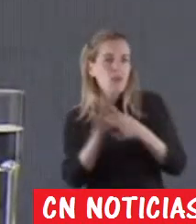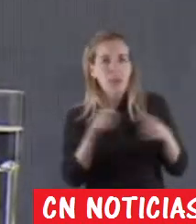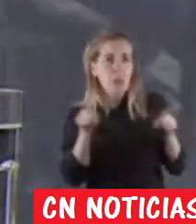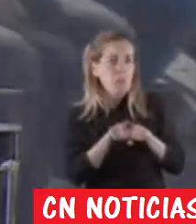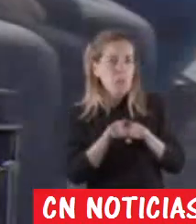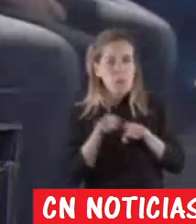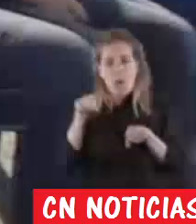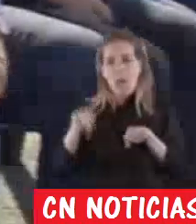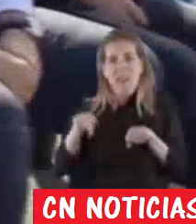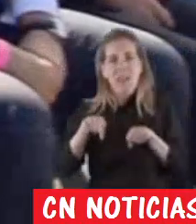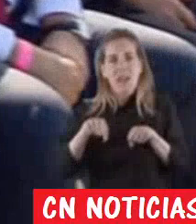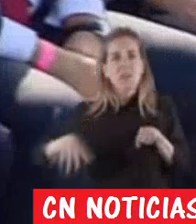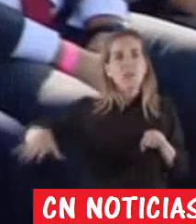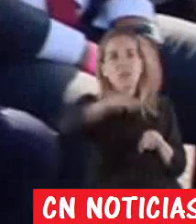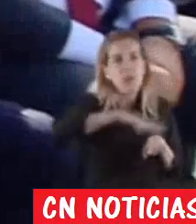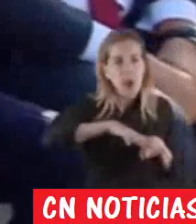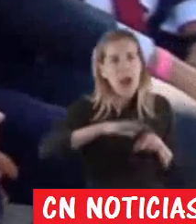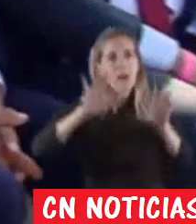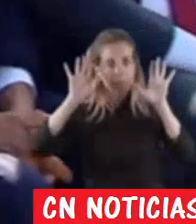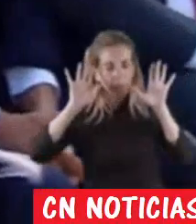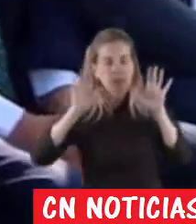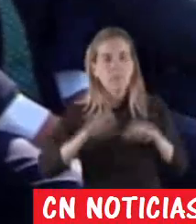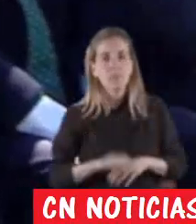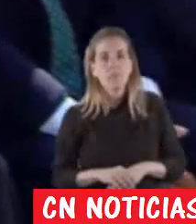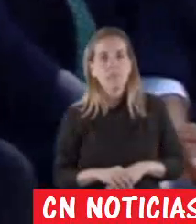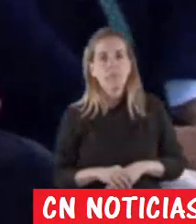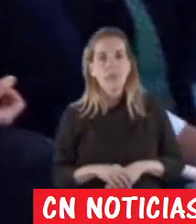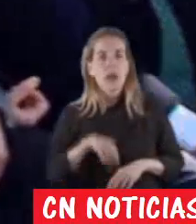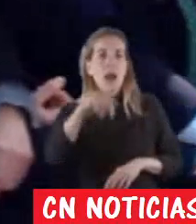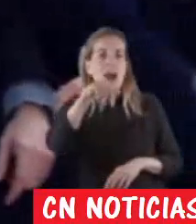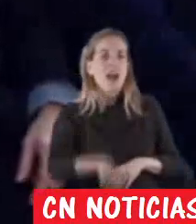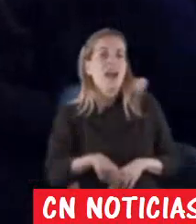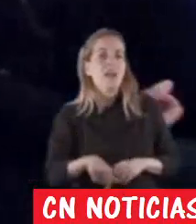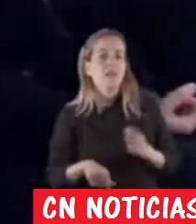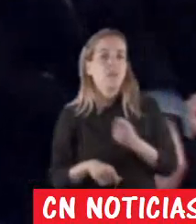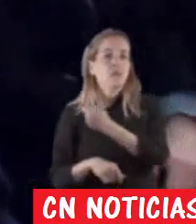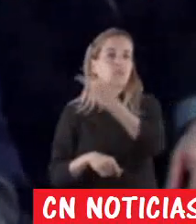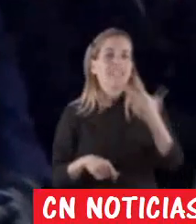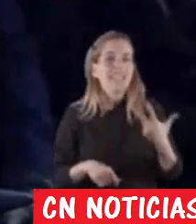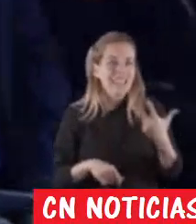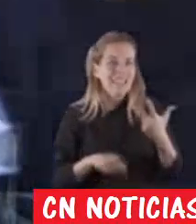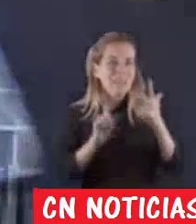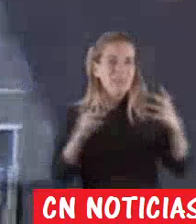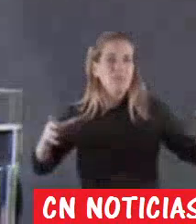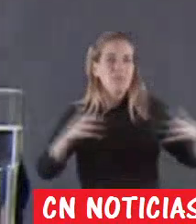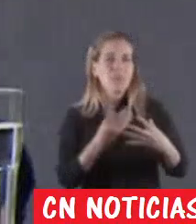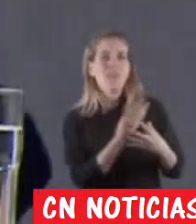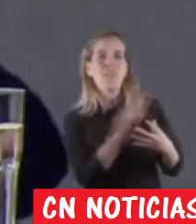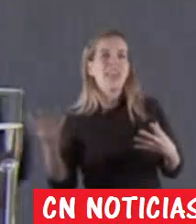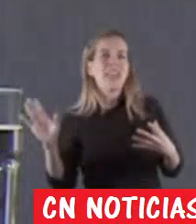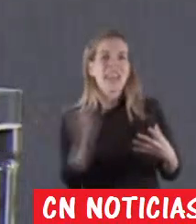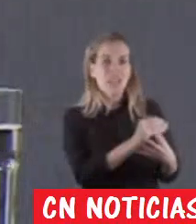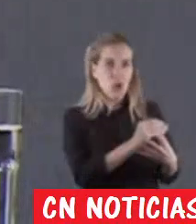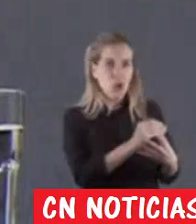Pero la unidad ya no, porque acá ocasionalmente somos 3 miembros de un frente de todos.